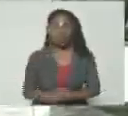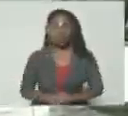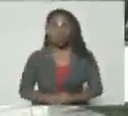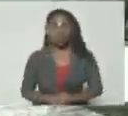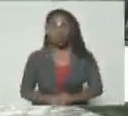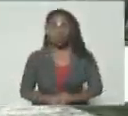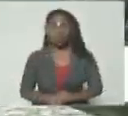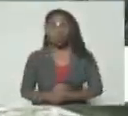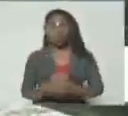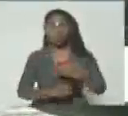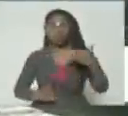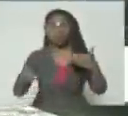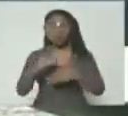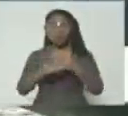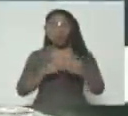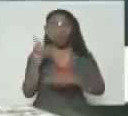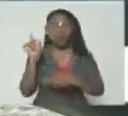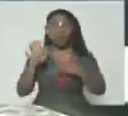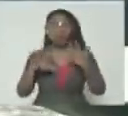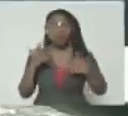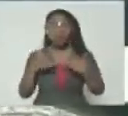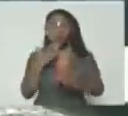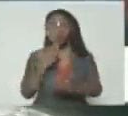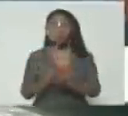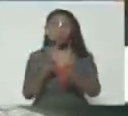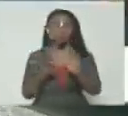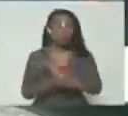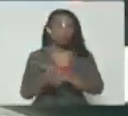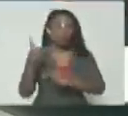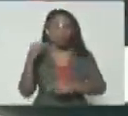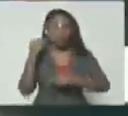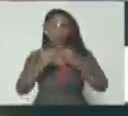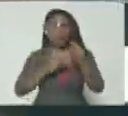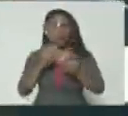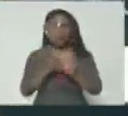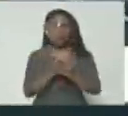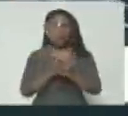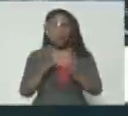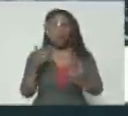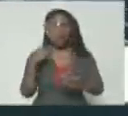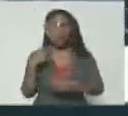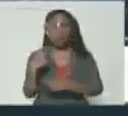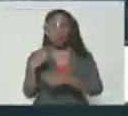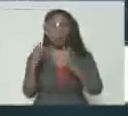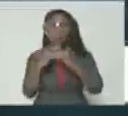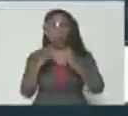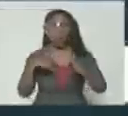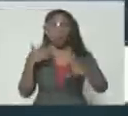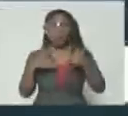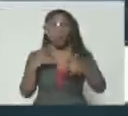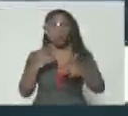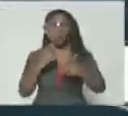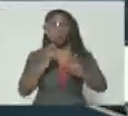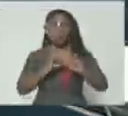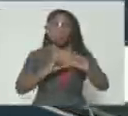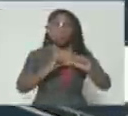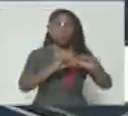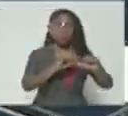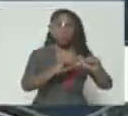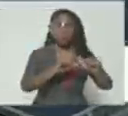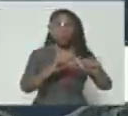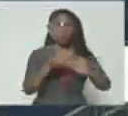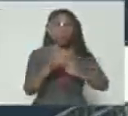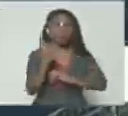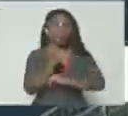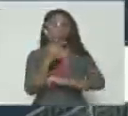los excedentes que se generan en esta actividad, nos permite reinvertir en nuestras fincas, en nuestras actividades productivas, y no solo en eso,